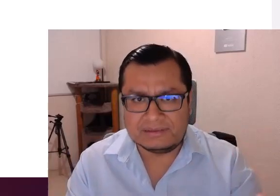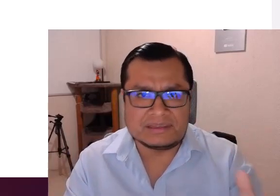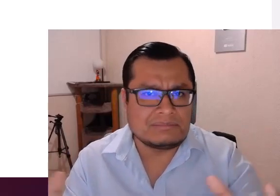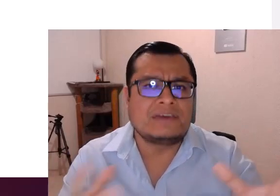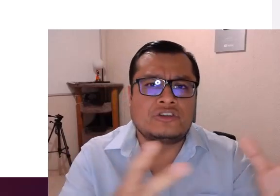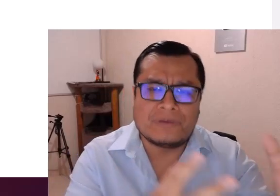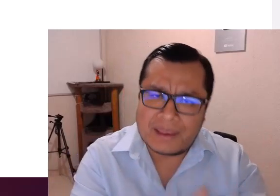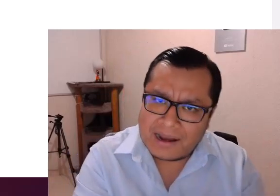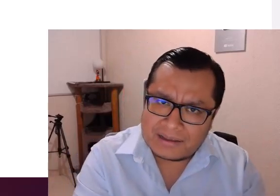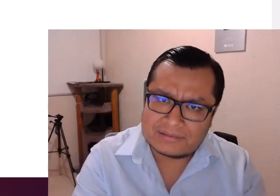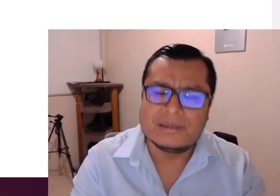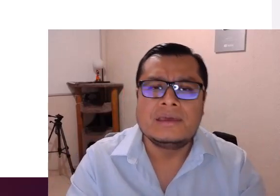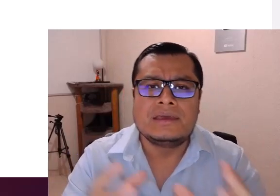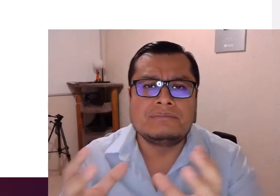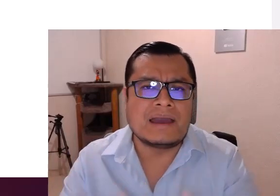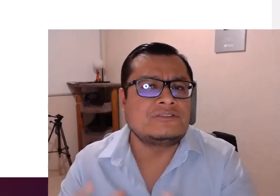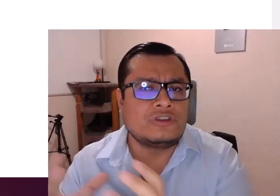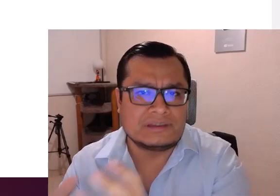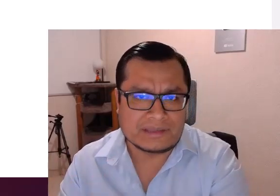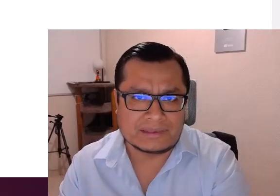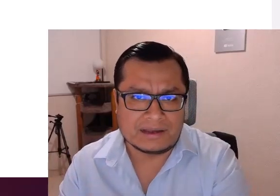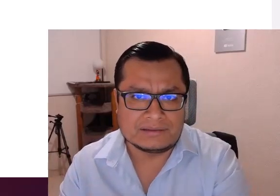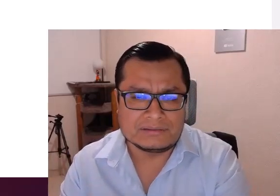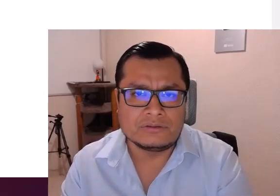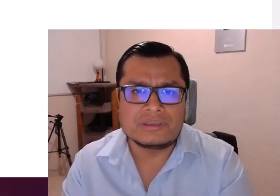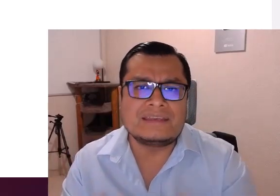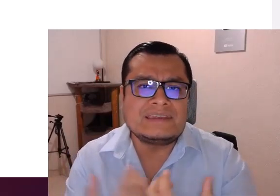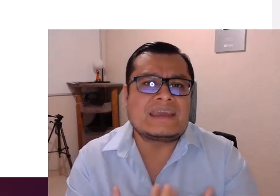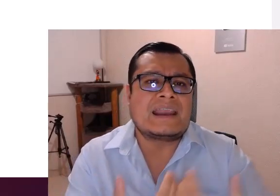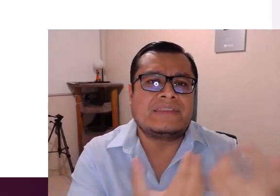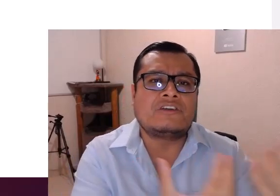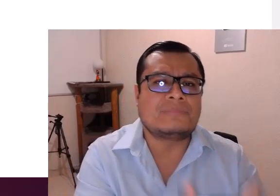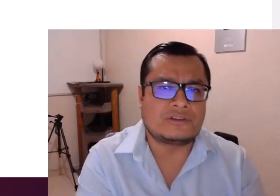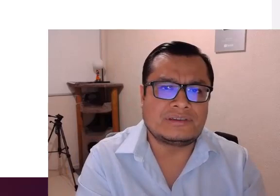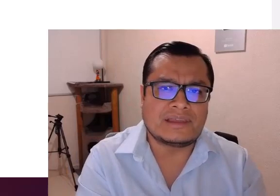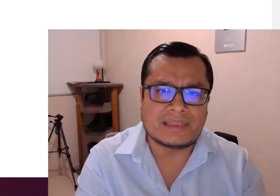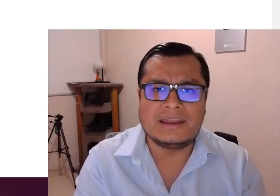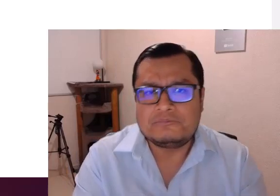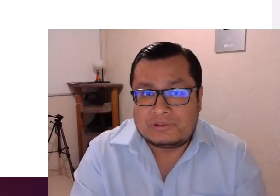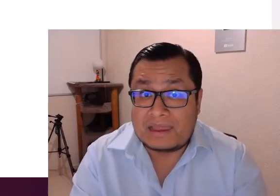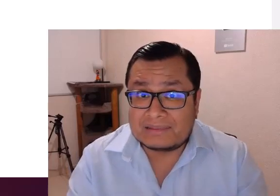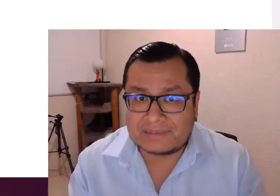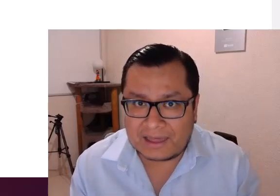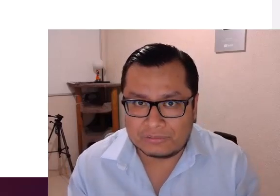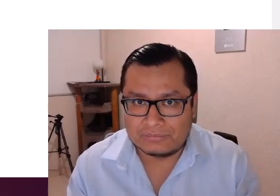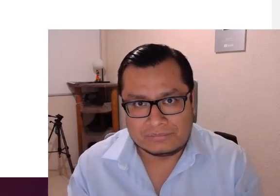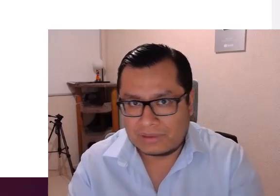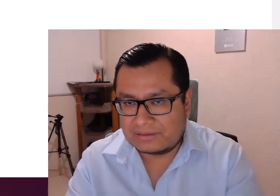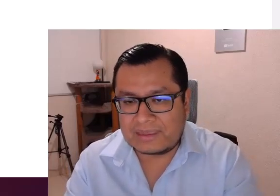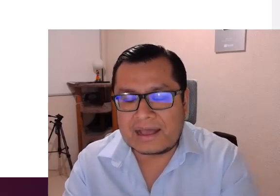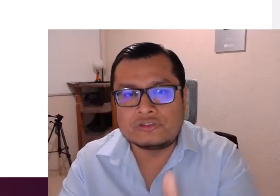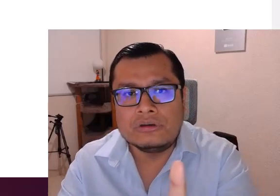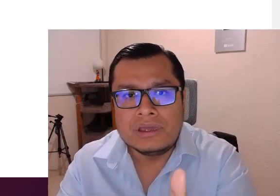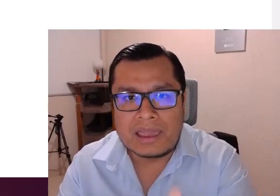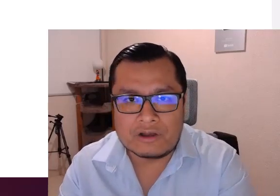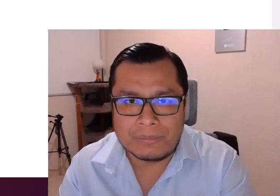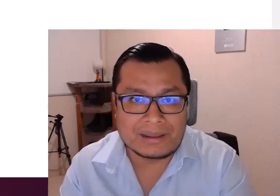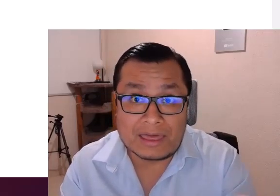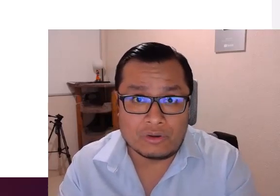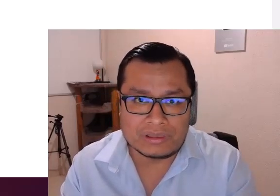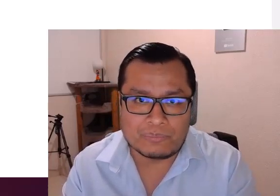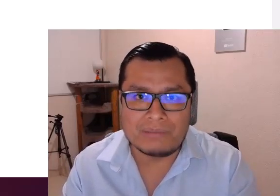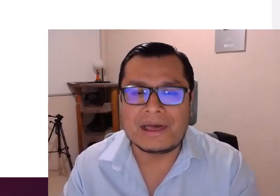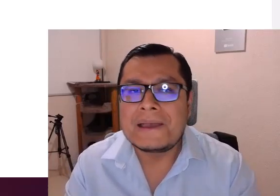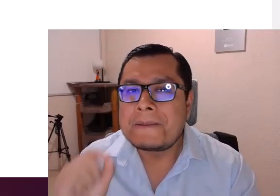existen maestros federales y maestros estatales no quién se encarga de los maestros estatales Pues el estado en este caso el